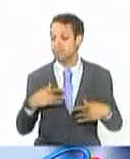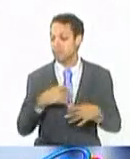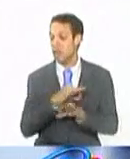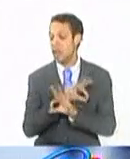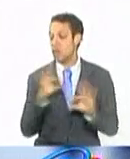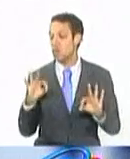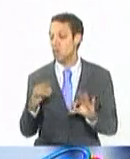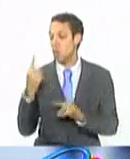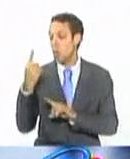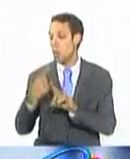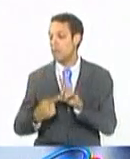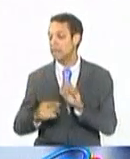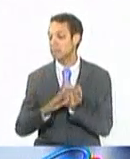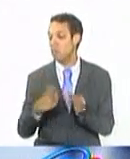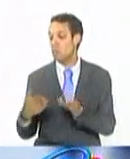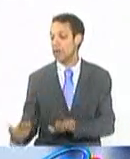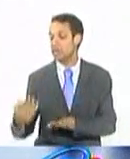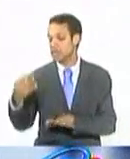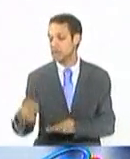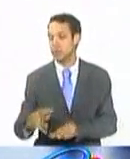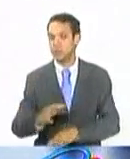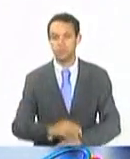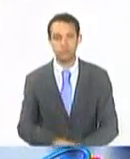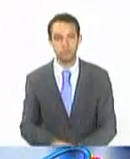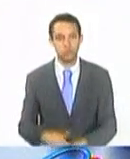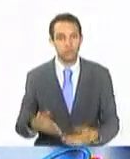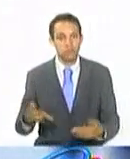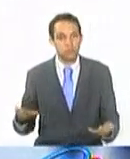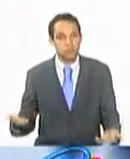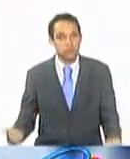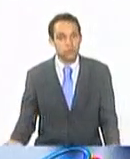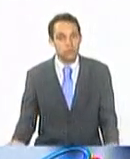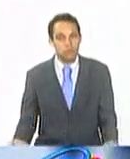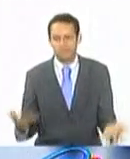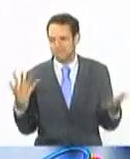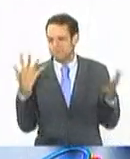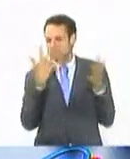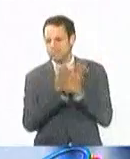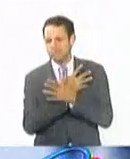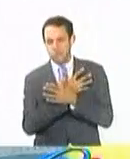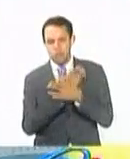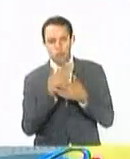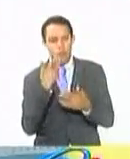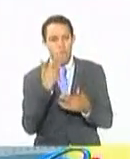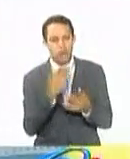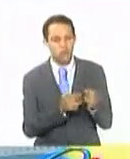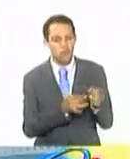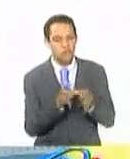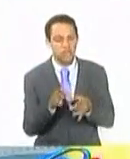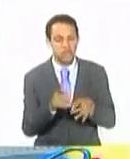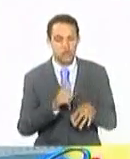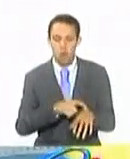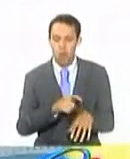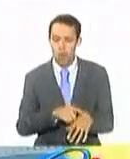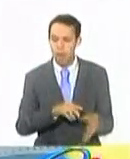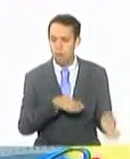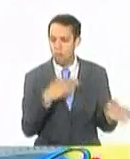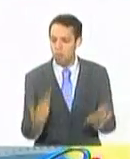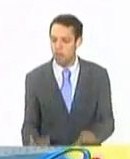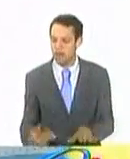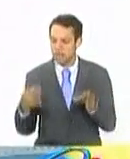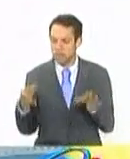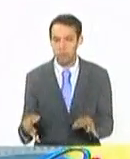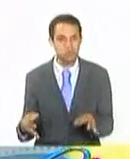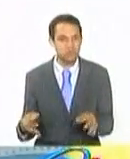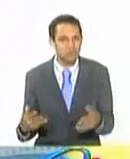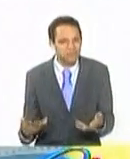queda un mes de vida pues le quedó chiquito Dios porque ya es capaz de decir cuándo se muere casi le da la hora que se muere eso